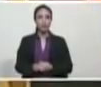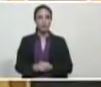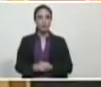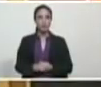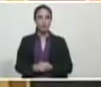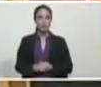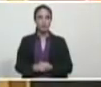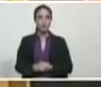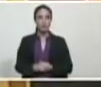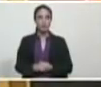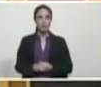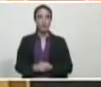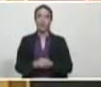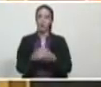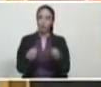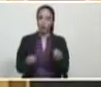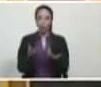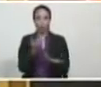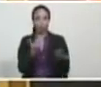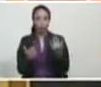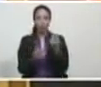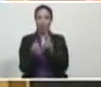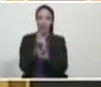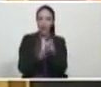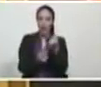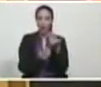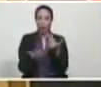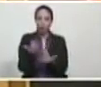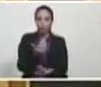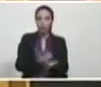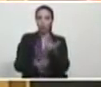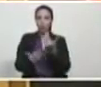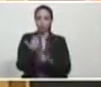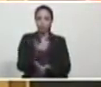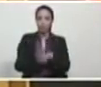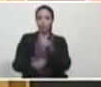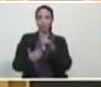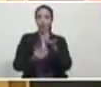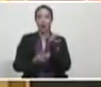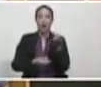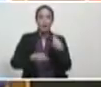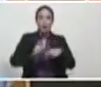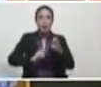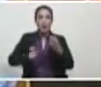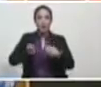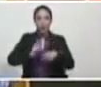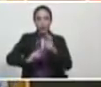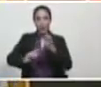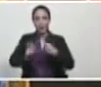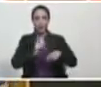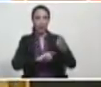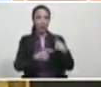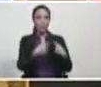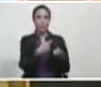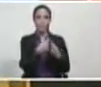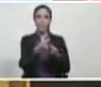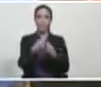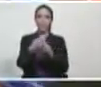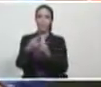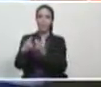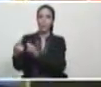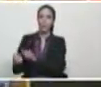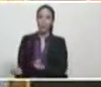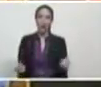la palabra, irá rotando, irá retroalimentándose y servirá, mira, para tin, tin, tin,